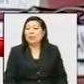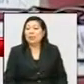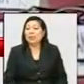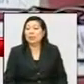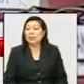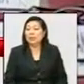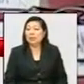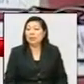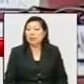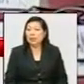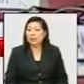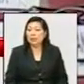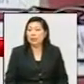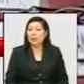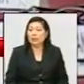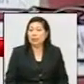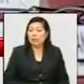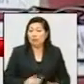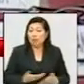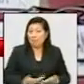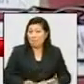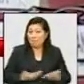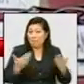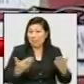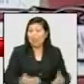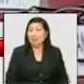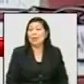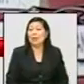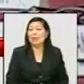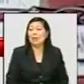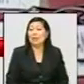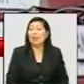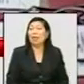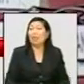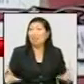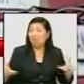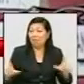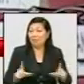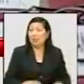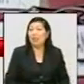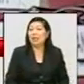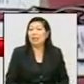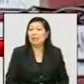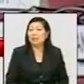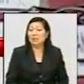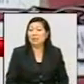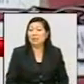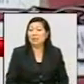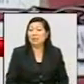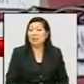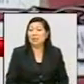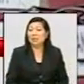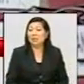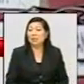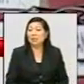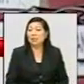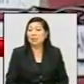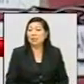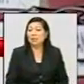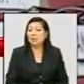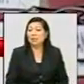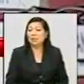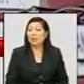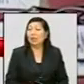que los diarios, algunos canales de televisión, comentaron alegre